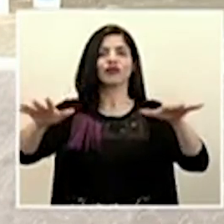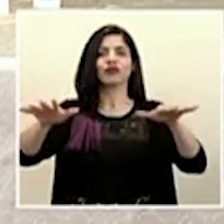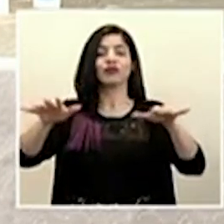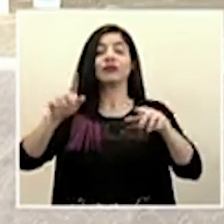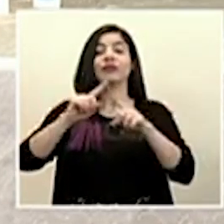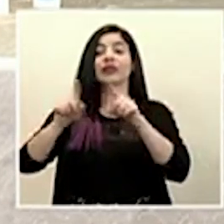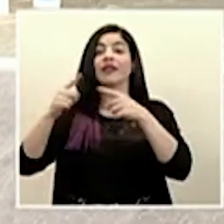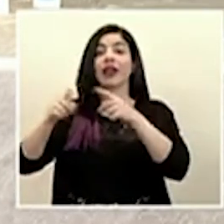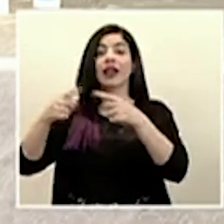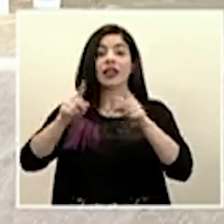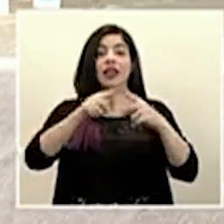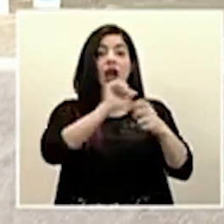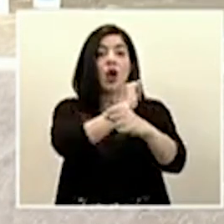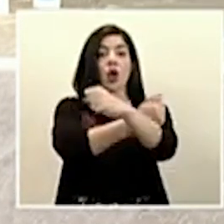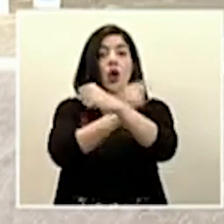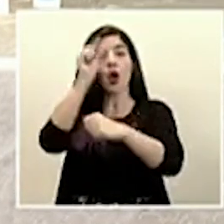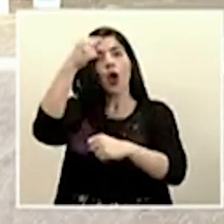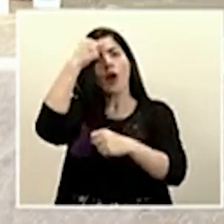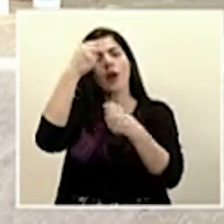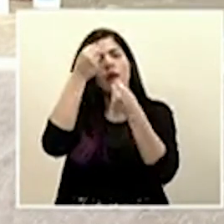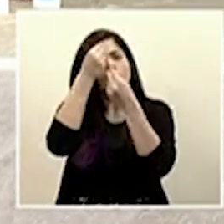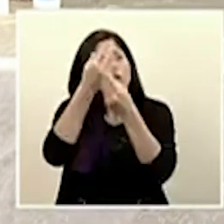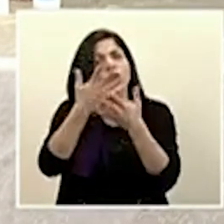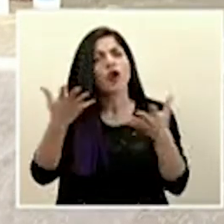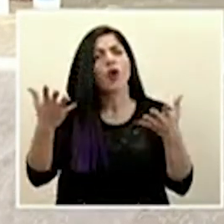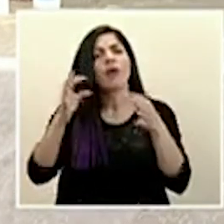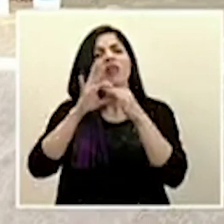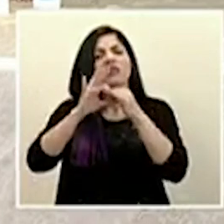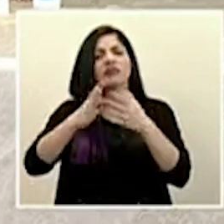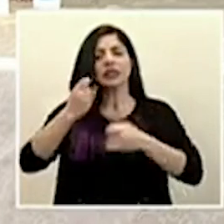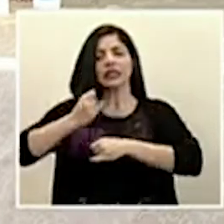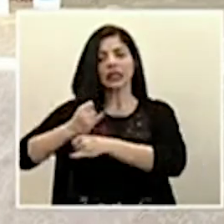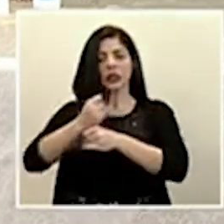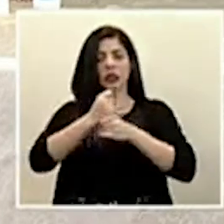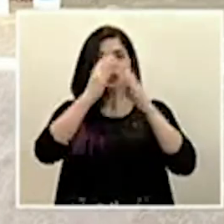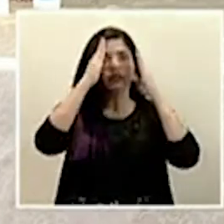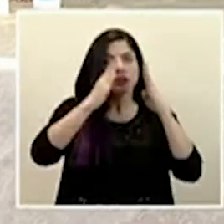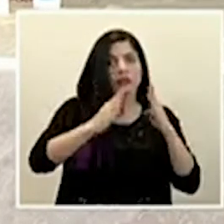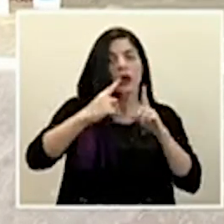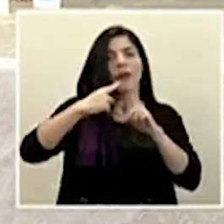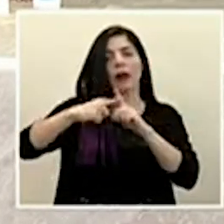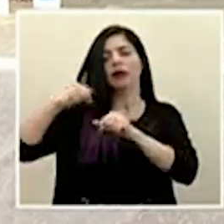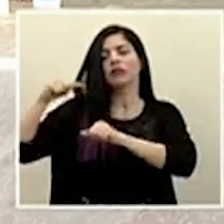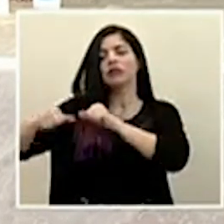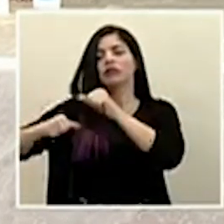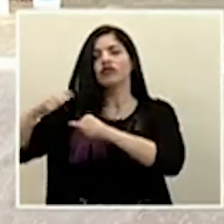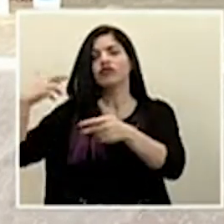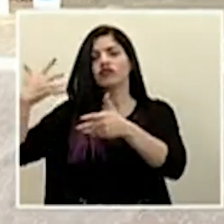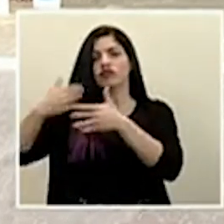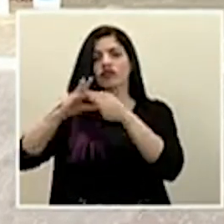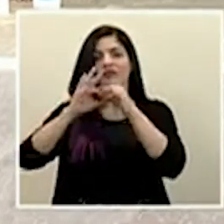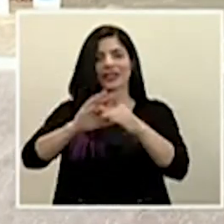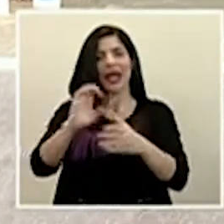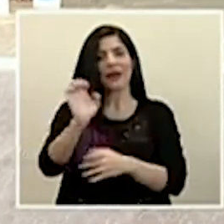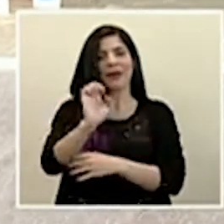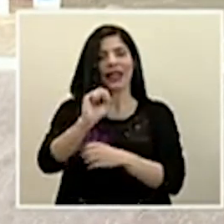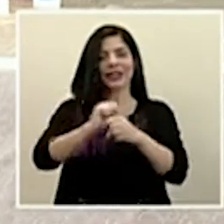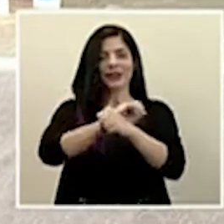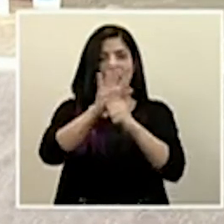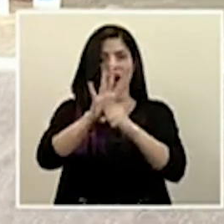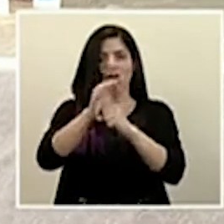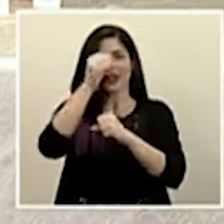las autoridades de gobierno ofrecerán el balance de la atención institucional y esfuerzos conjuntos para enfrentar la emergencia por el